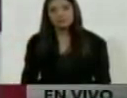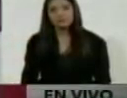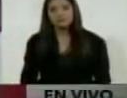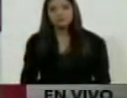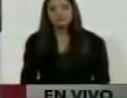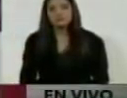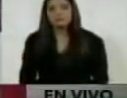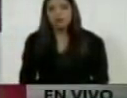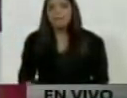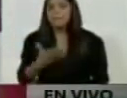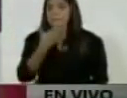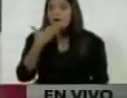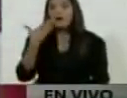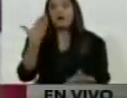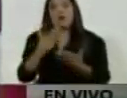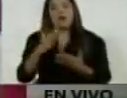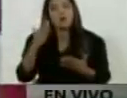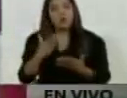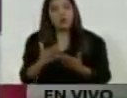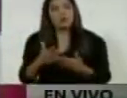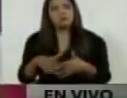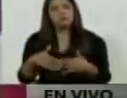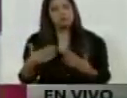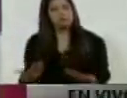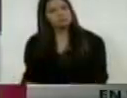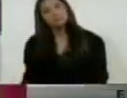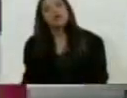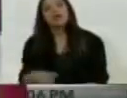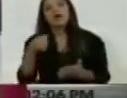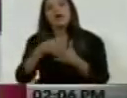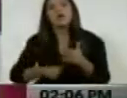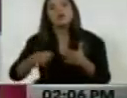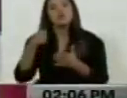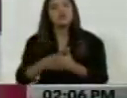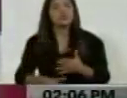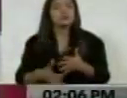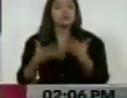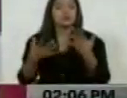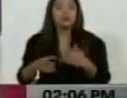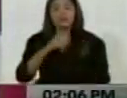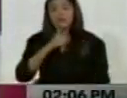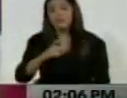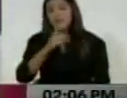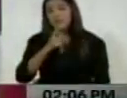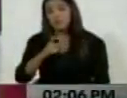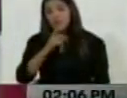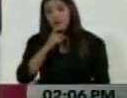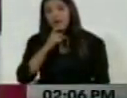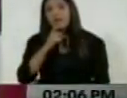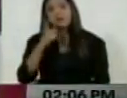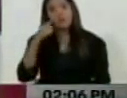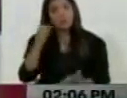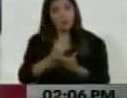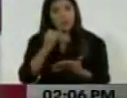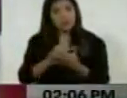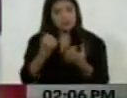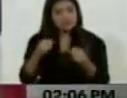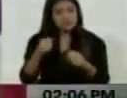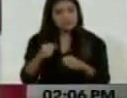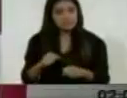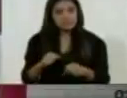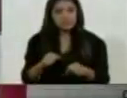Y la mejor escuela de las escuelas es la lucha contra las más grandes dificultades que ponen a prueba si uno